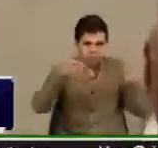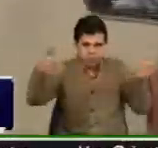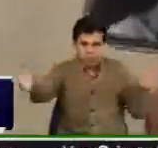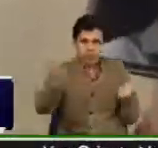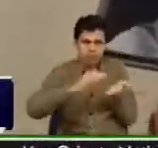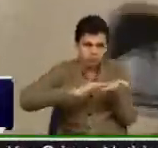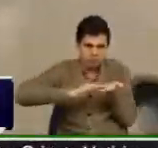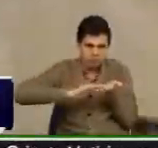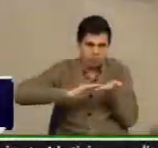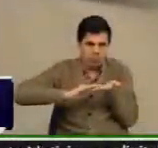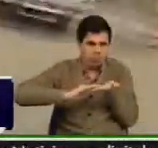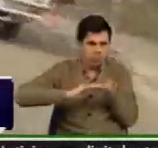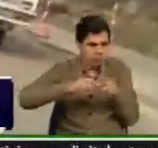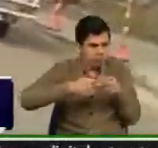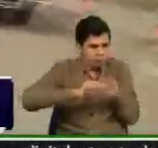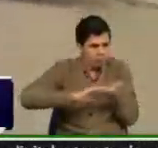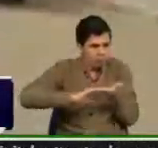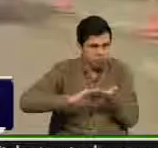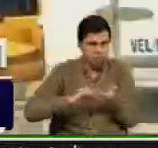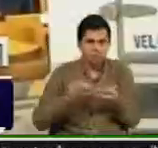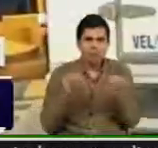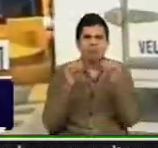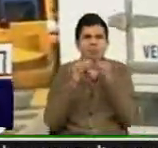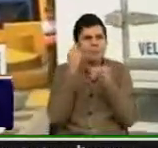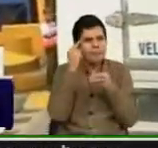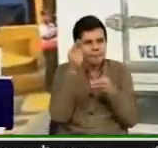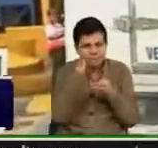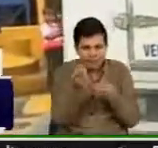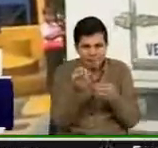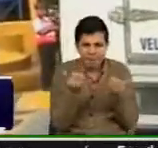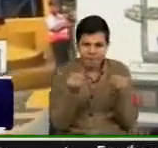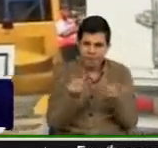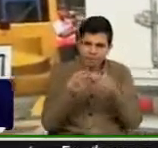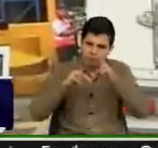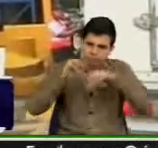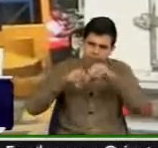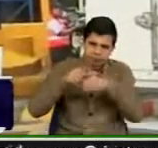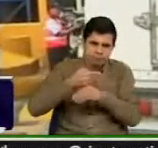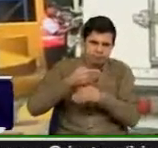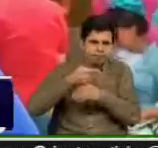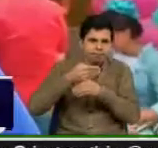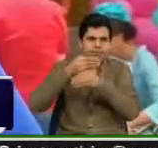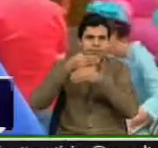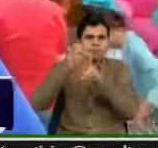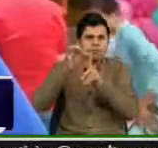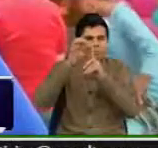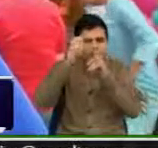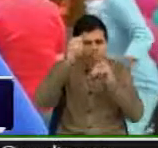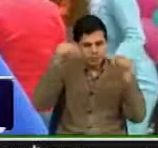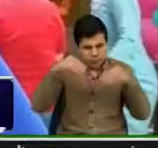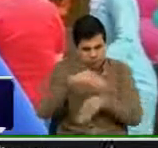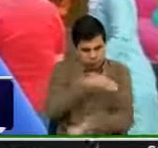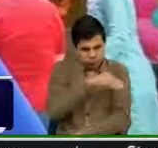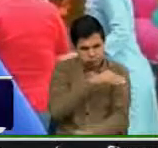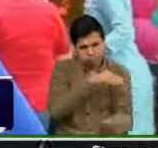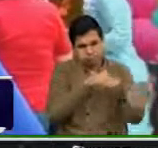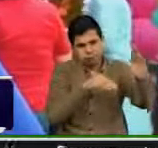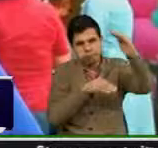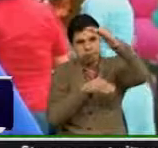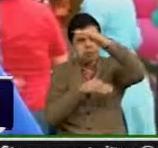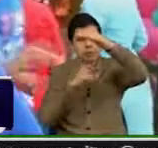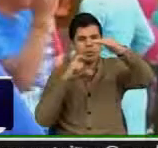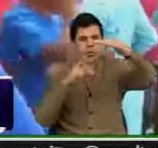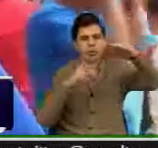en tres carriles. Y otros temas importantes, como fue la consecución del intercambiador o deprimido en la altura, en lo que corresponde a la vía